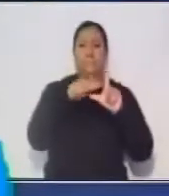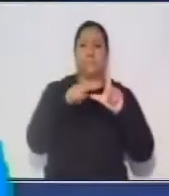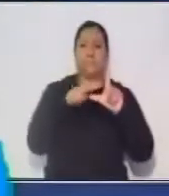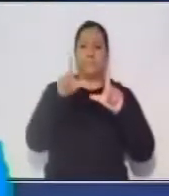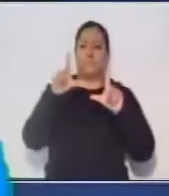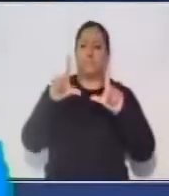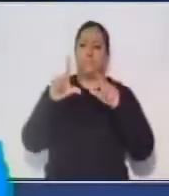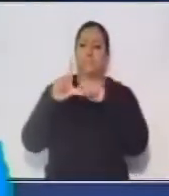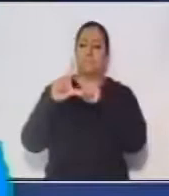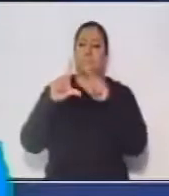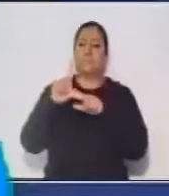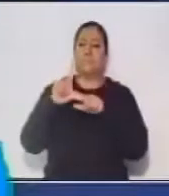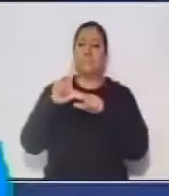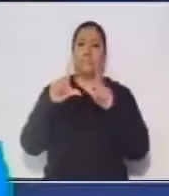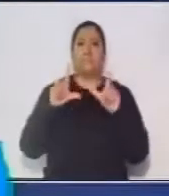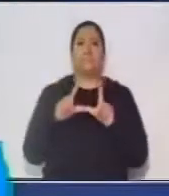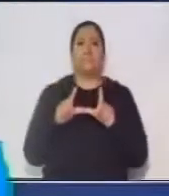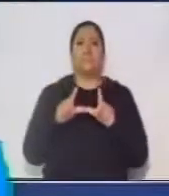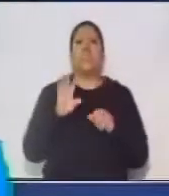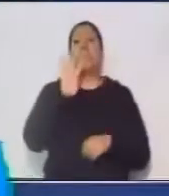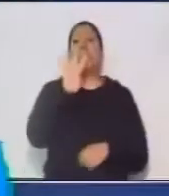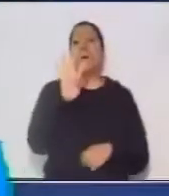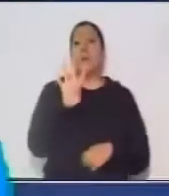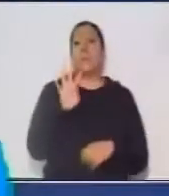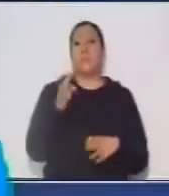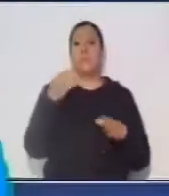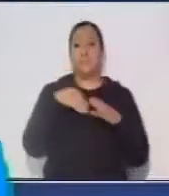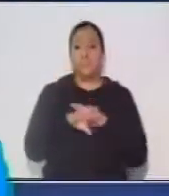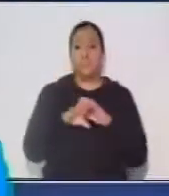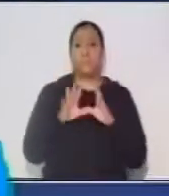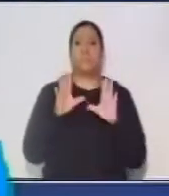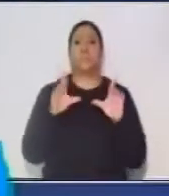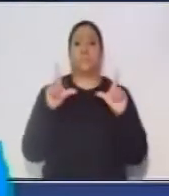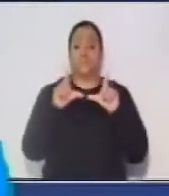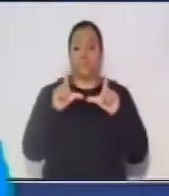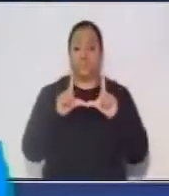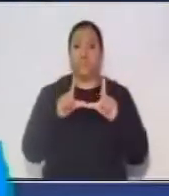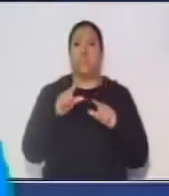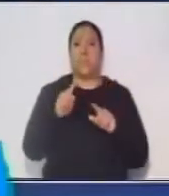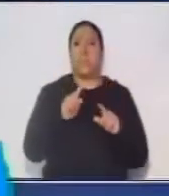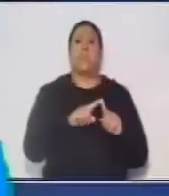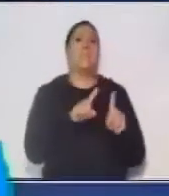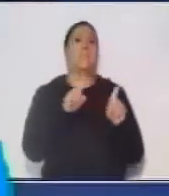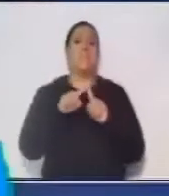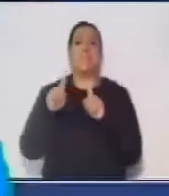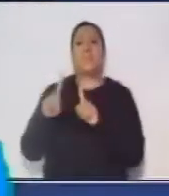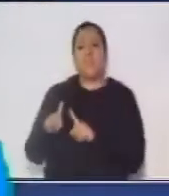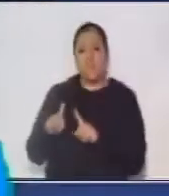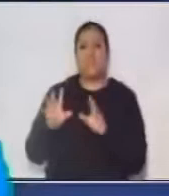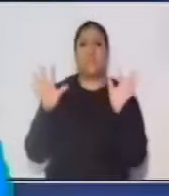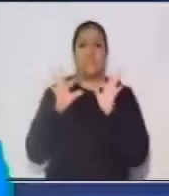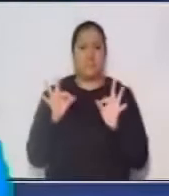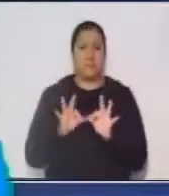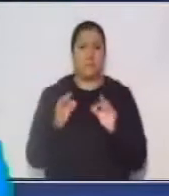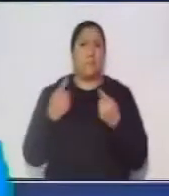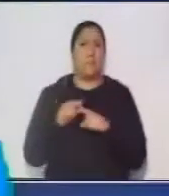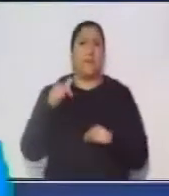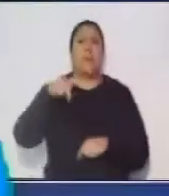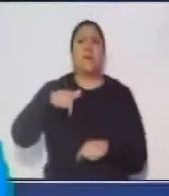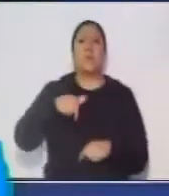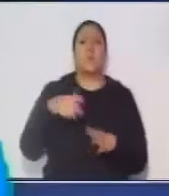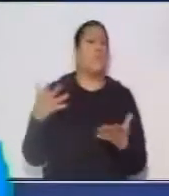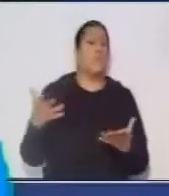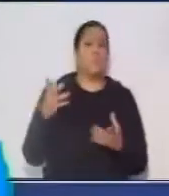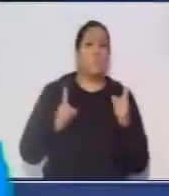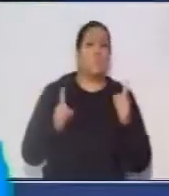anterior, hay varias clases de polígonos, pero en esta oportunidad vamos a trabajar